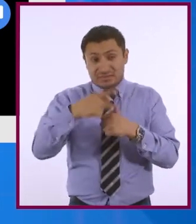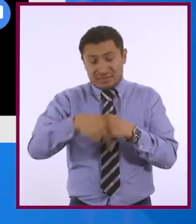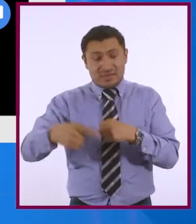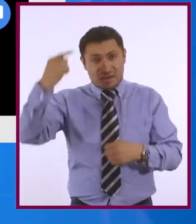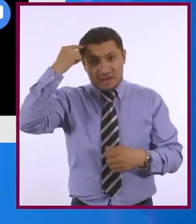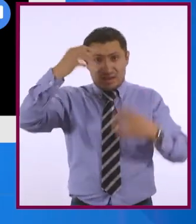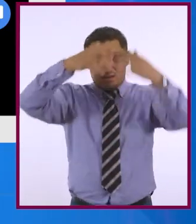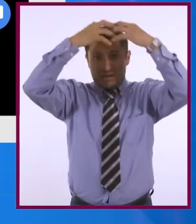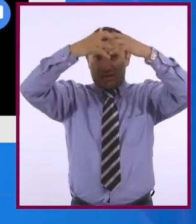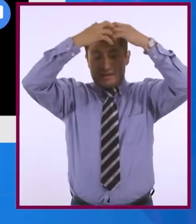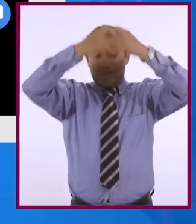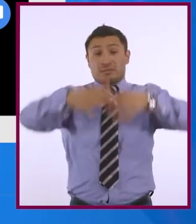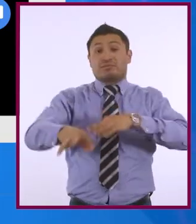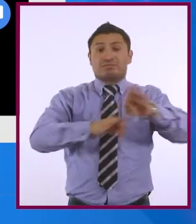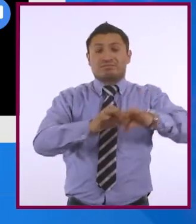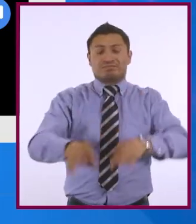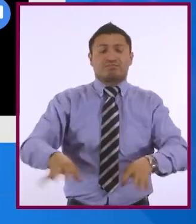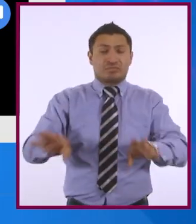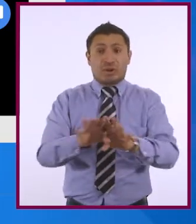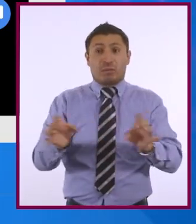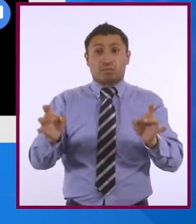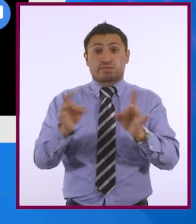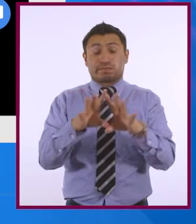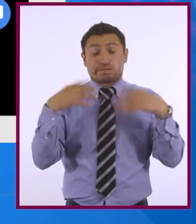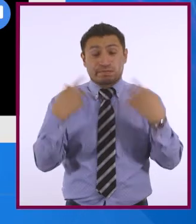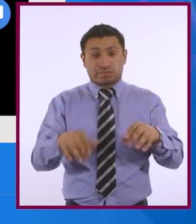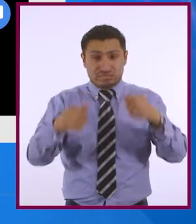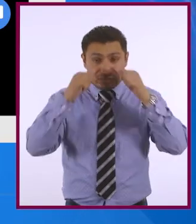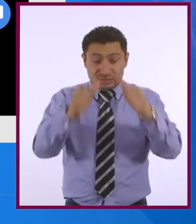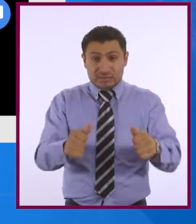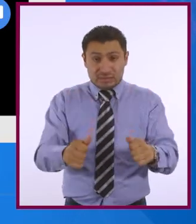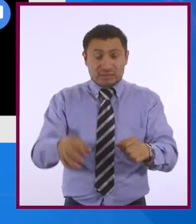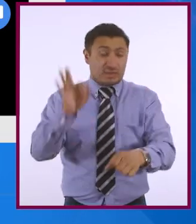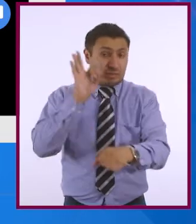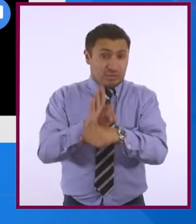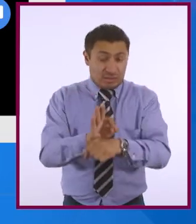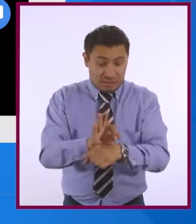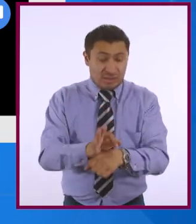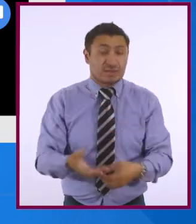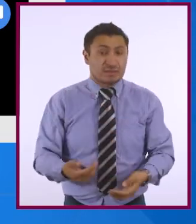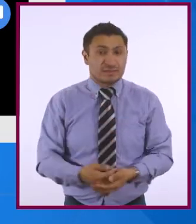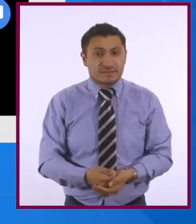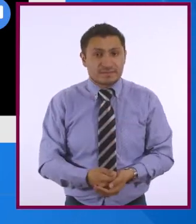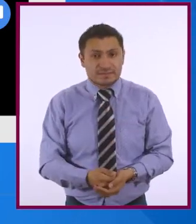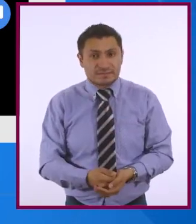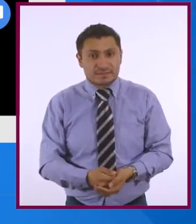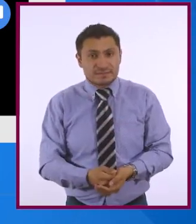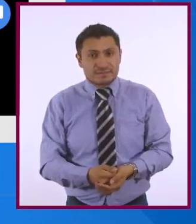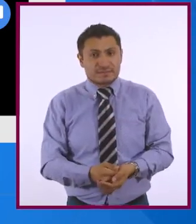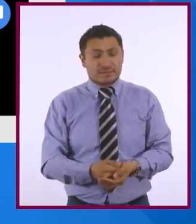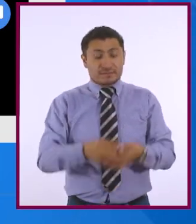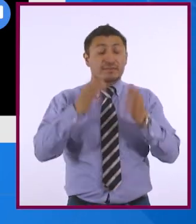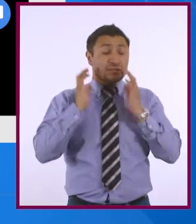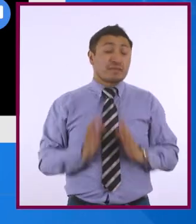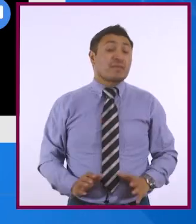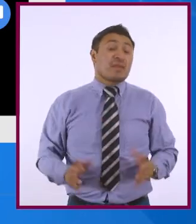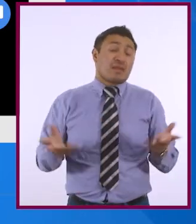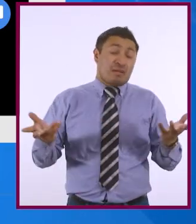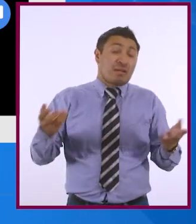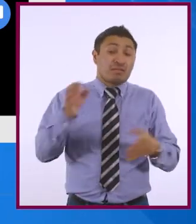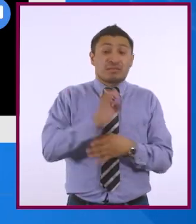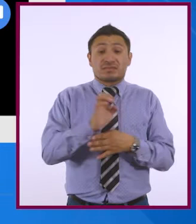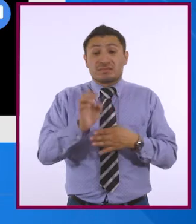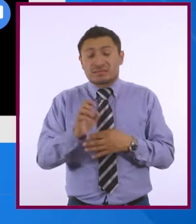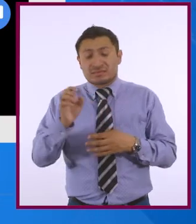trabaja y saca literalmente adrenalina para defenderse o para, ¿no? O sea, como protegerse. Físicamente, entonces